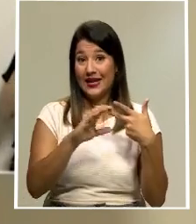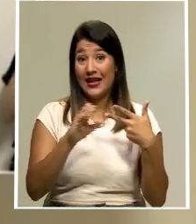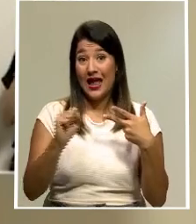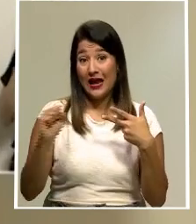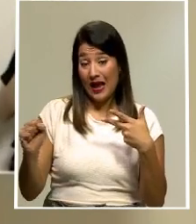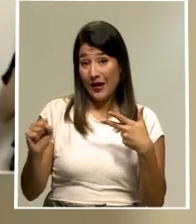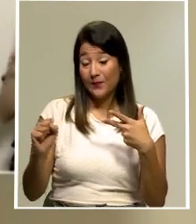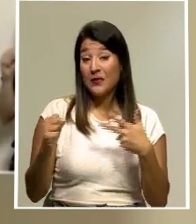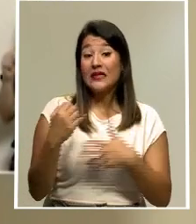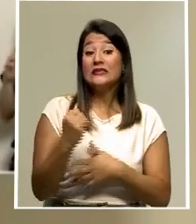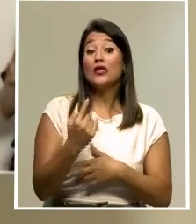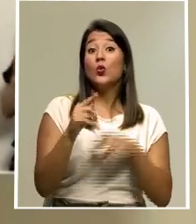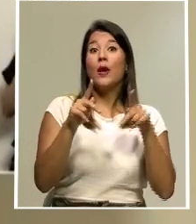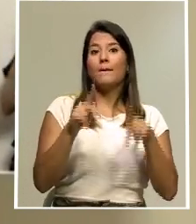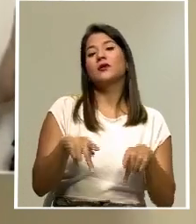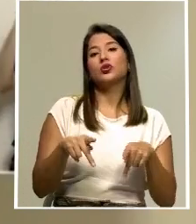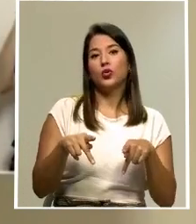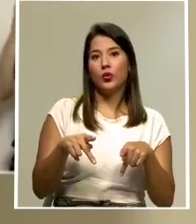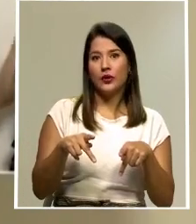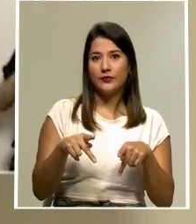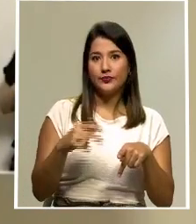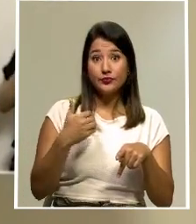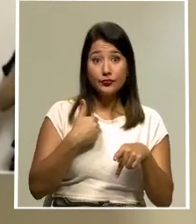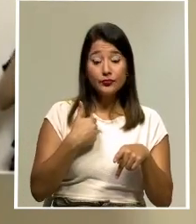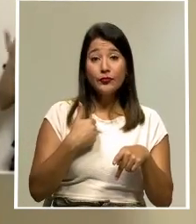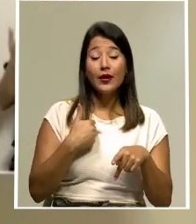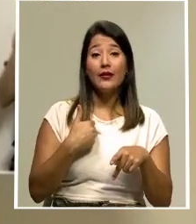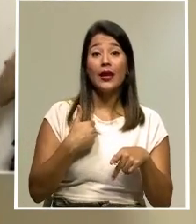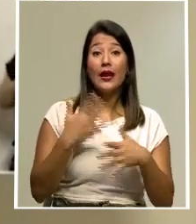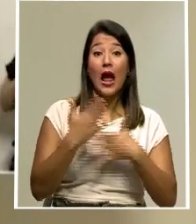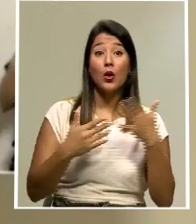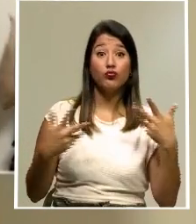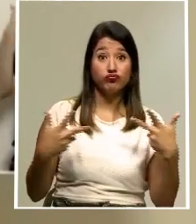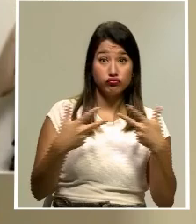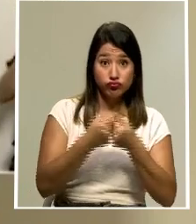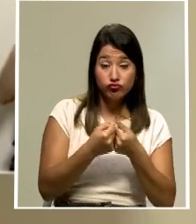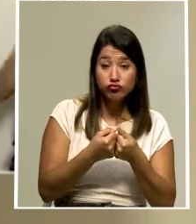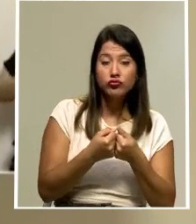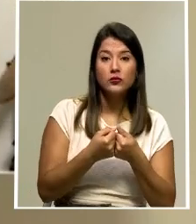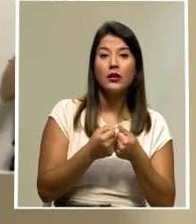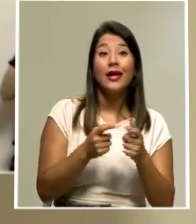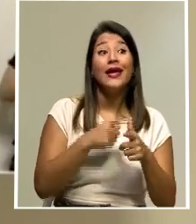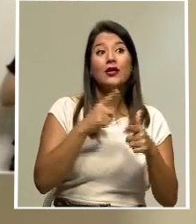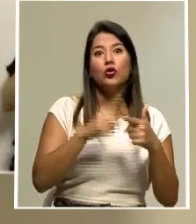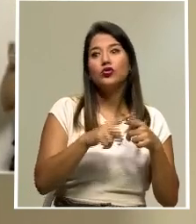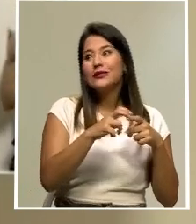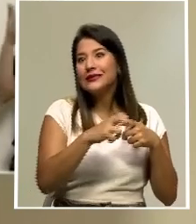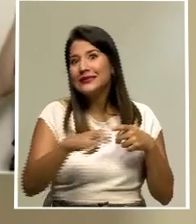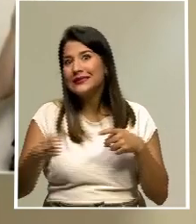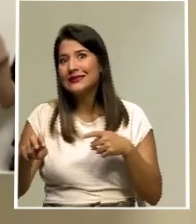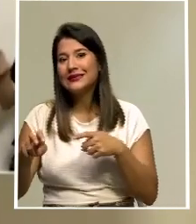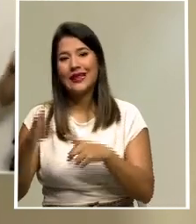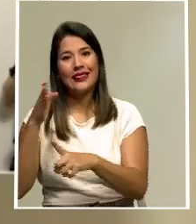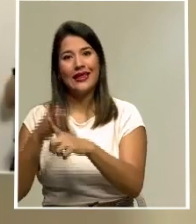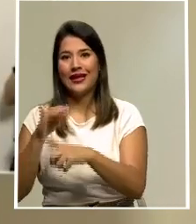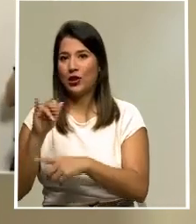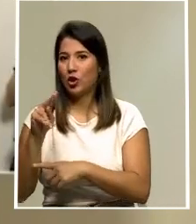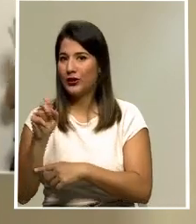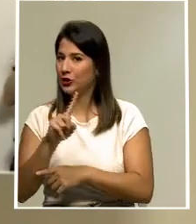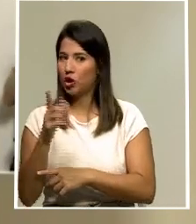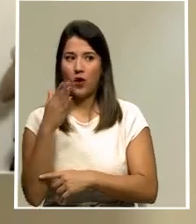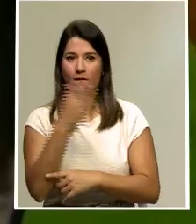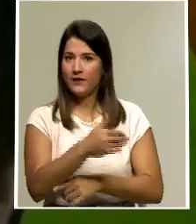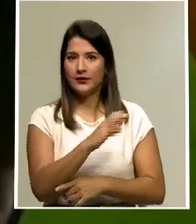de pacientes ambulatorios que son víctimas de accidentes de tránsito lleguen directamente al INSS y no pasen por la